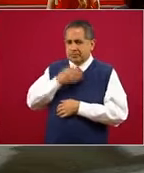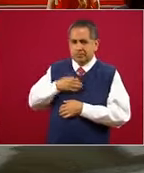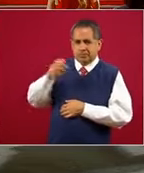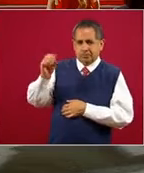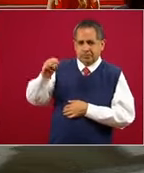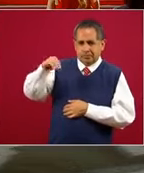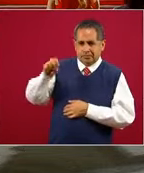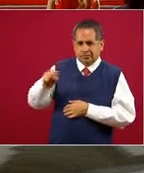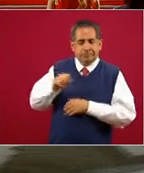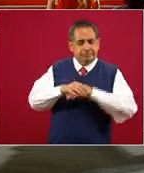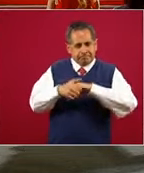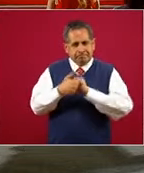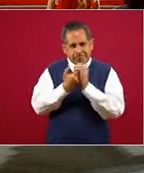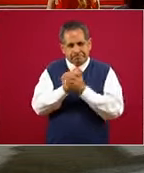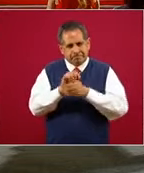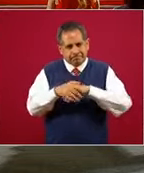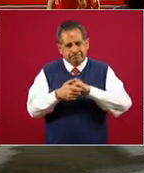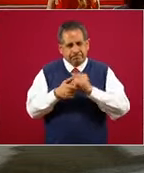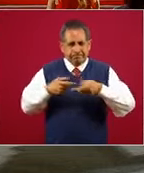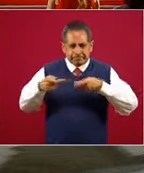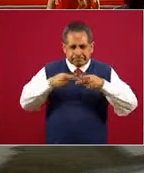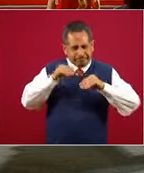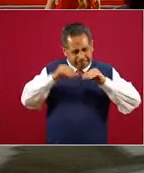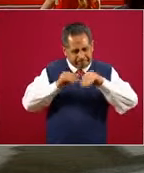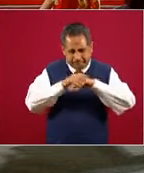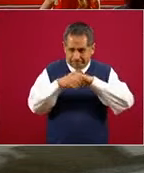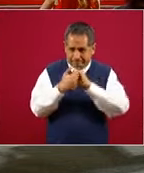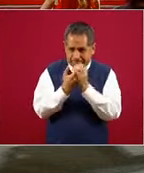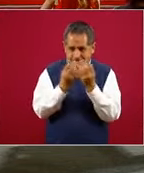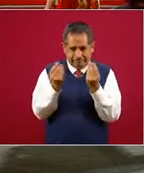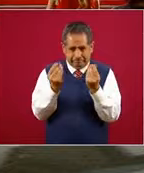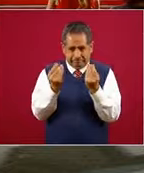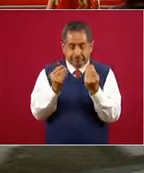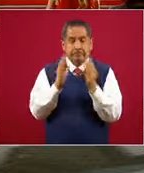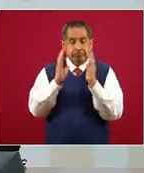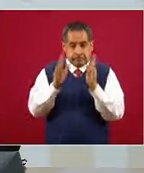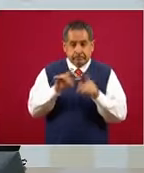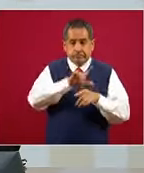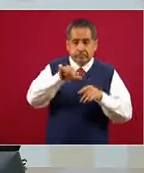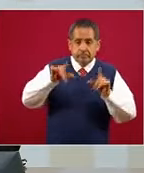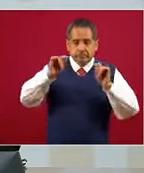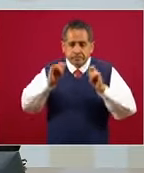OMS para prepararse a ponerse el cubrebocas